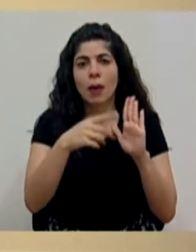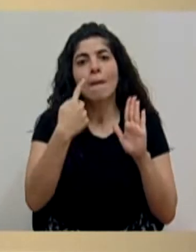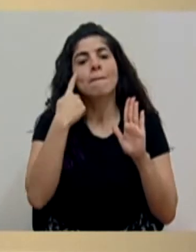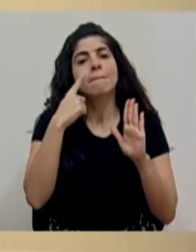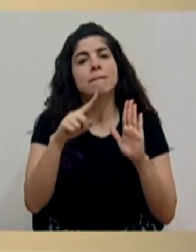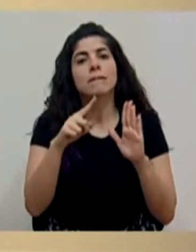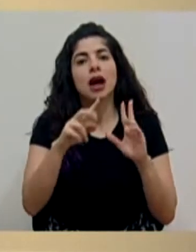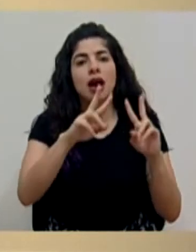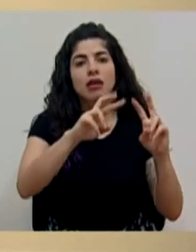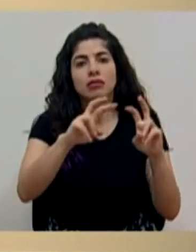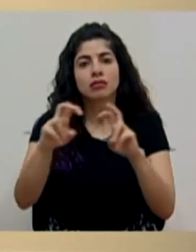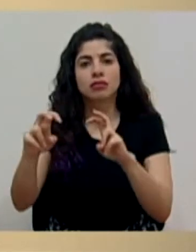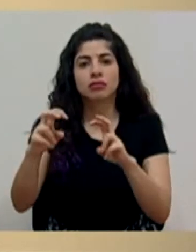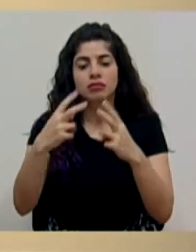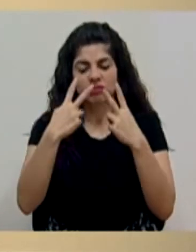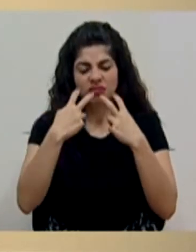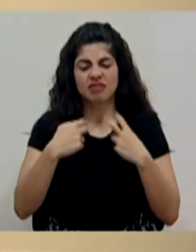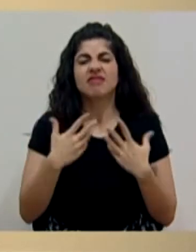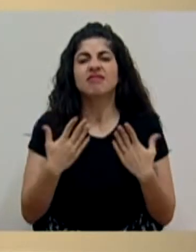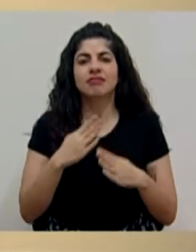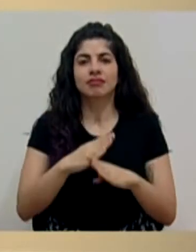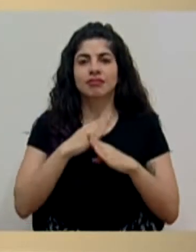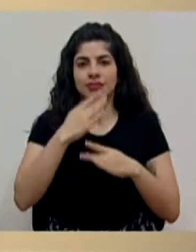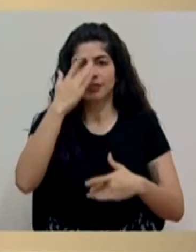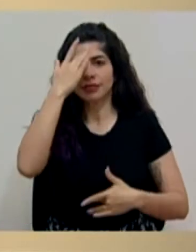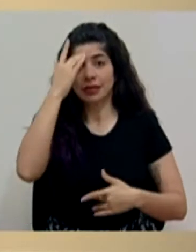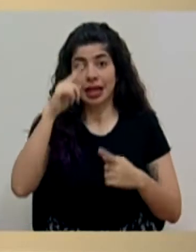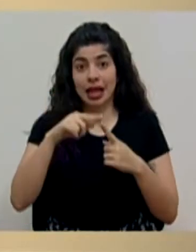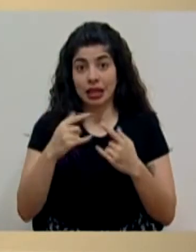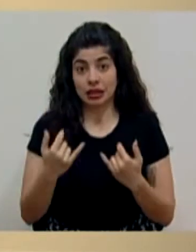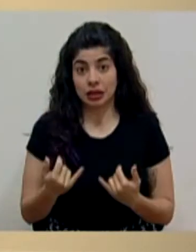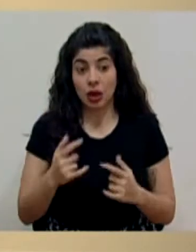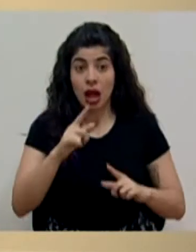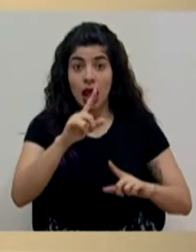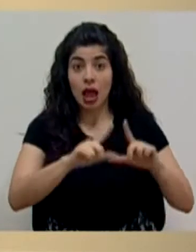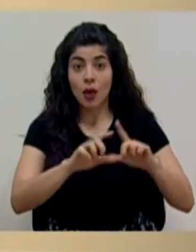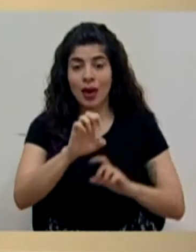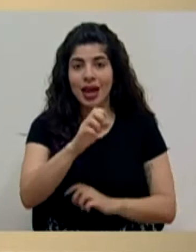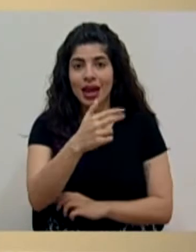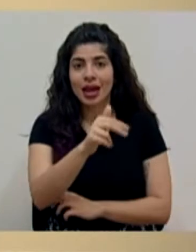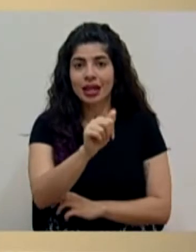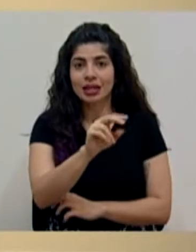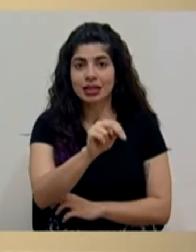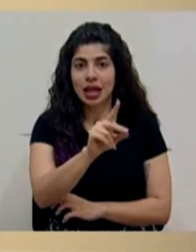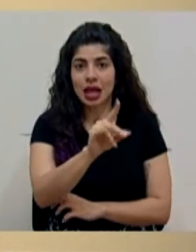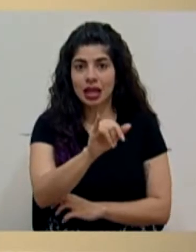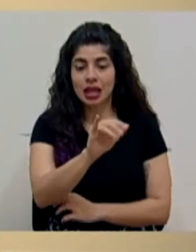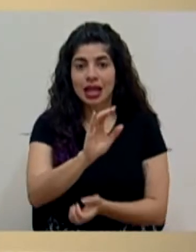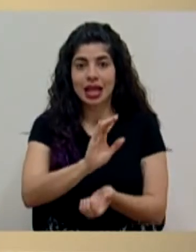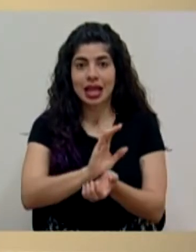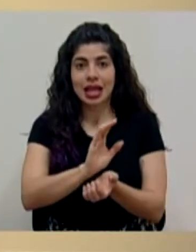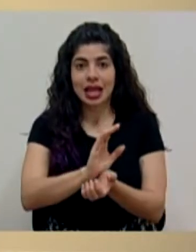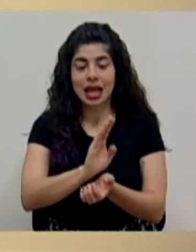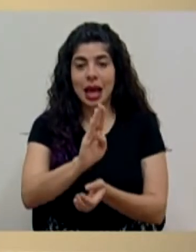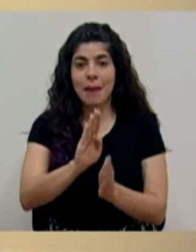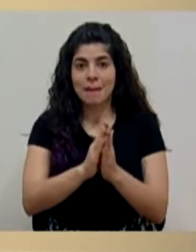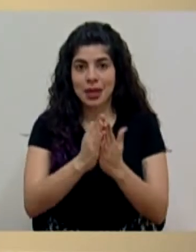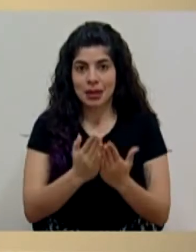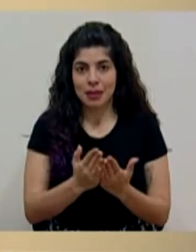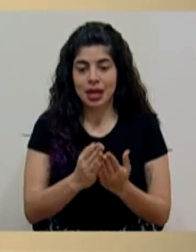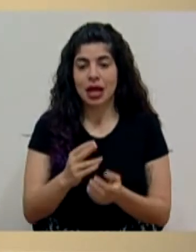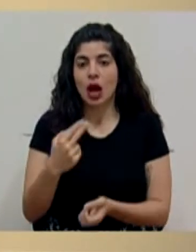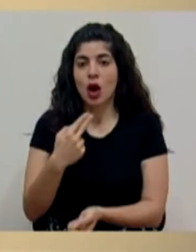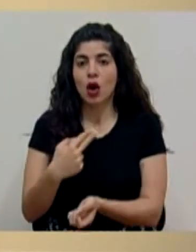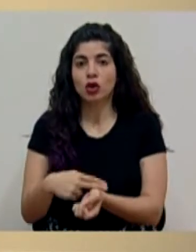de anticuerpos. A la fecha, los laboratorios Echanti, Hospital Clínica Bíblica, Hospital